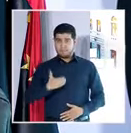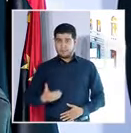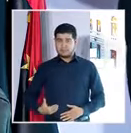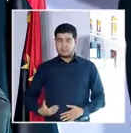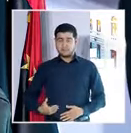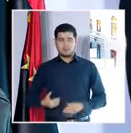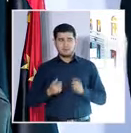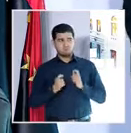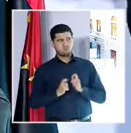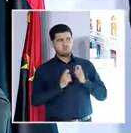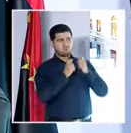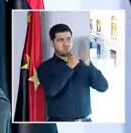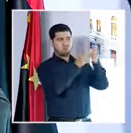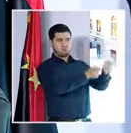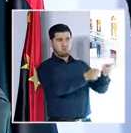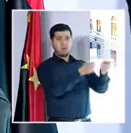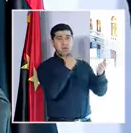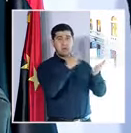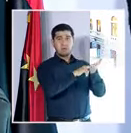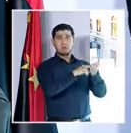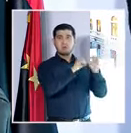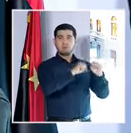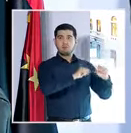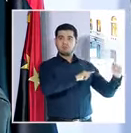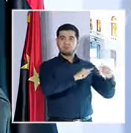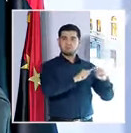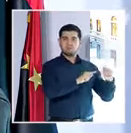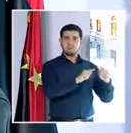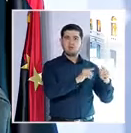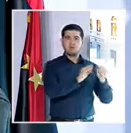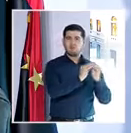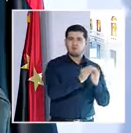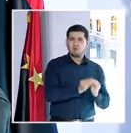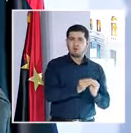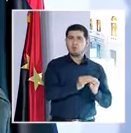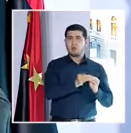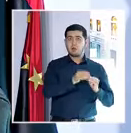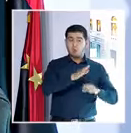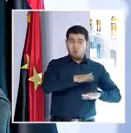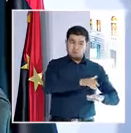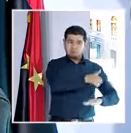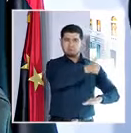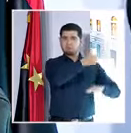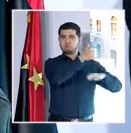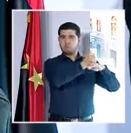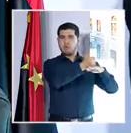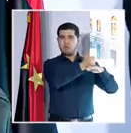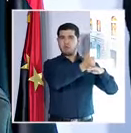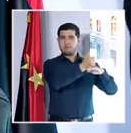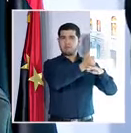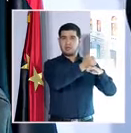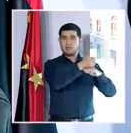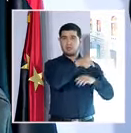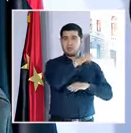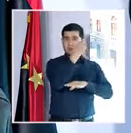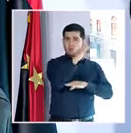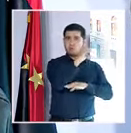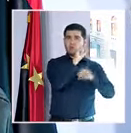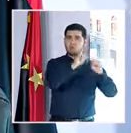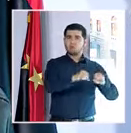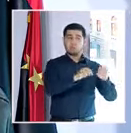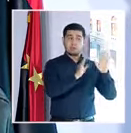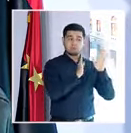República, para que utilizando los mecanismos administrativos como suprema autoridad administrativa del país,